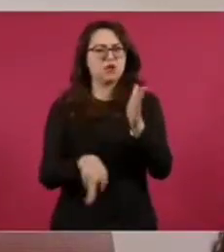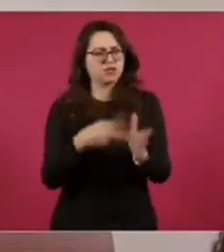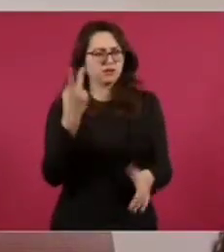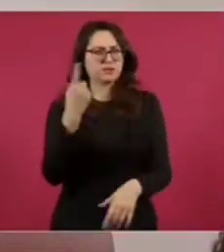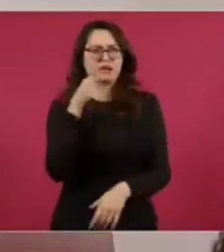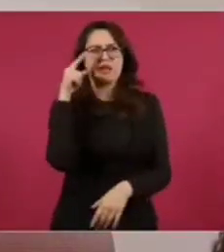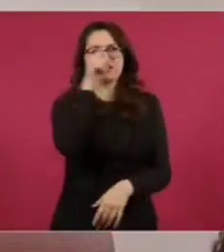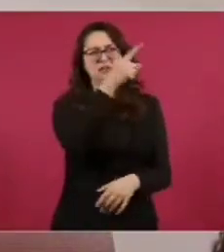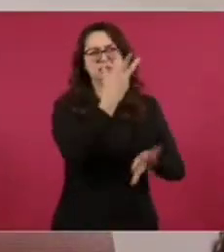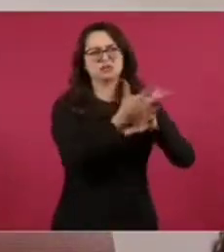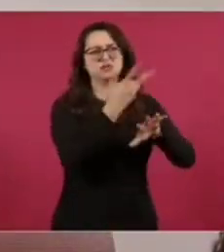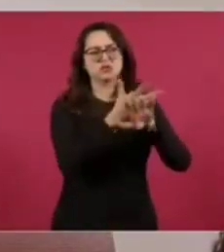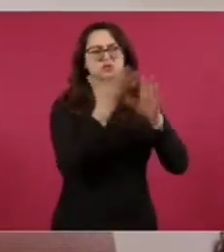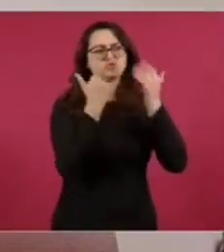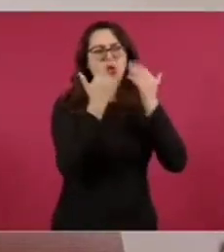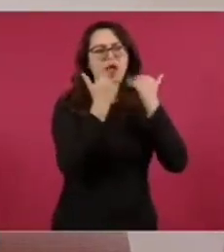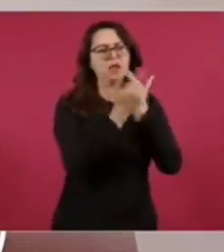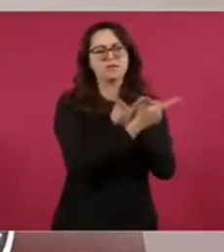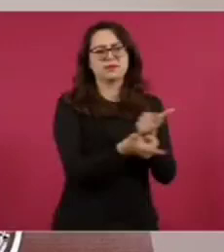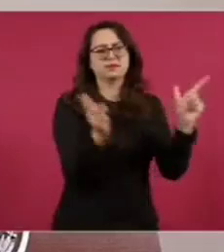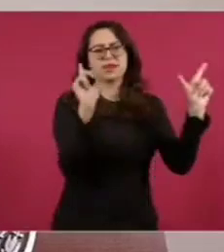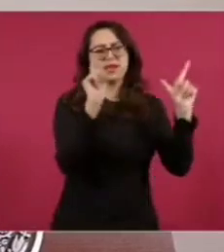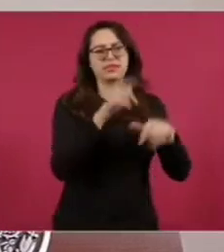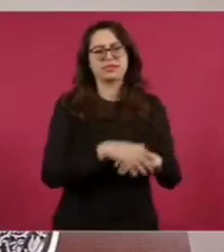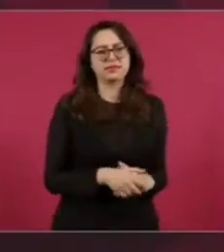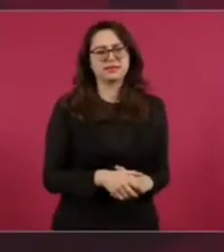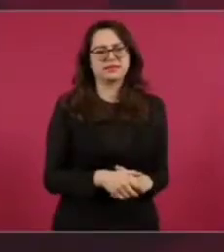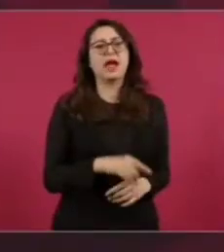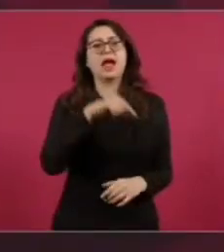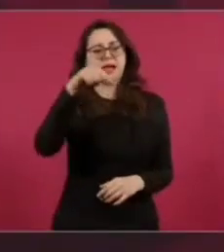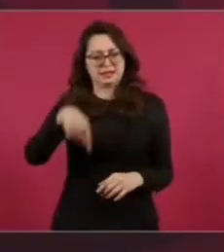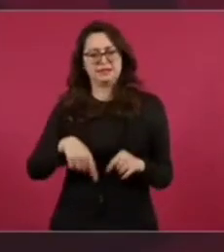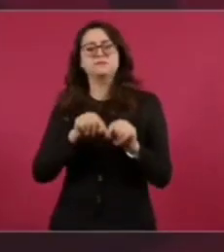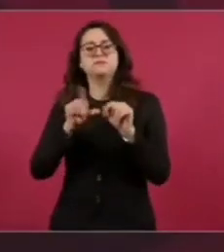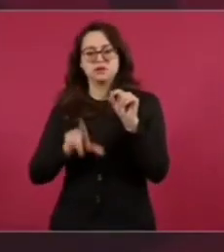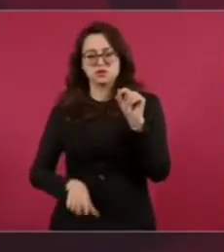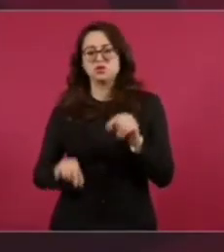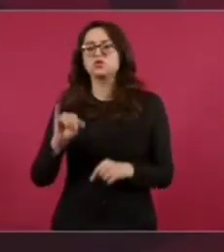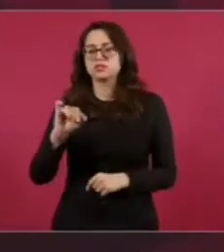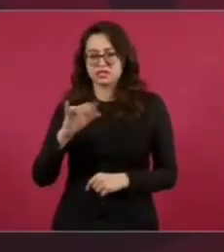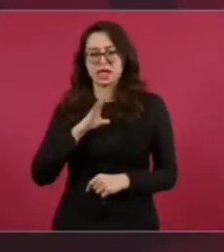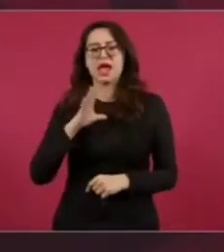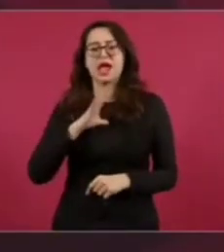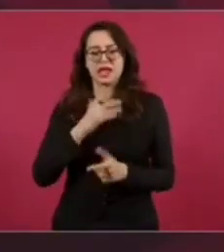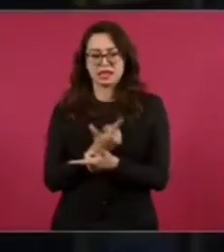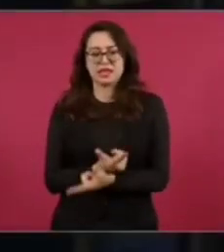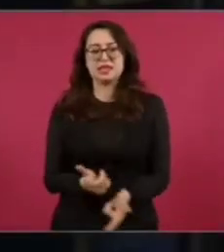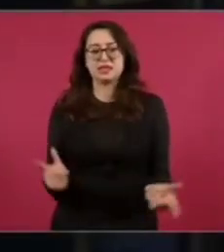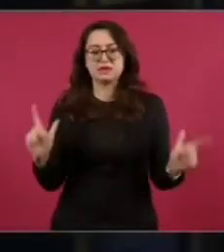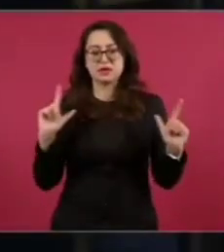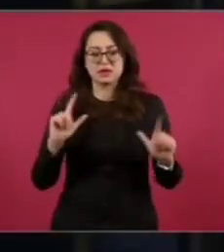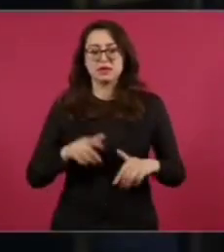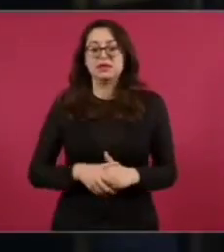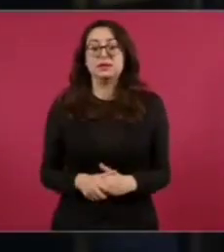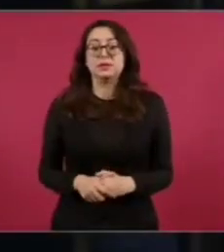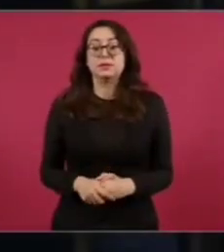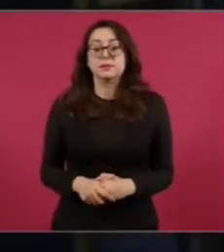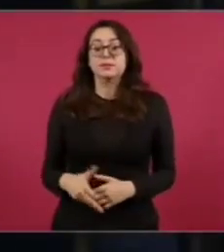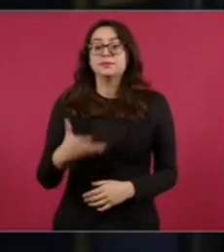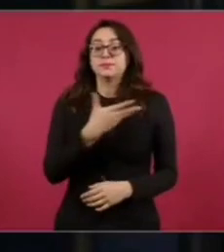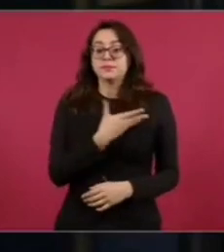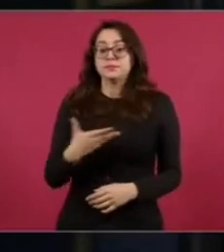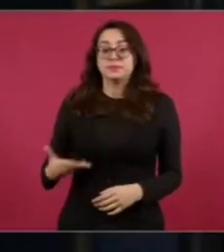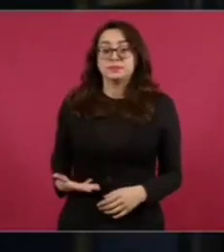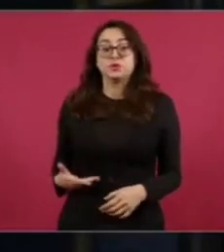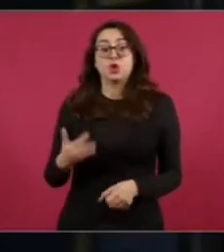México, porque aquí sí hay libertades. Hablando de eso, señor presidente, en este momento